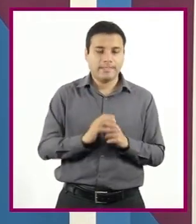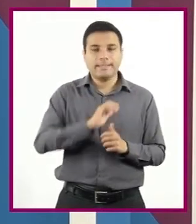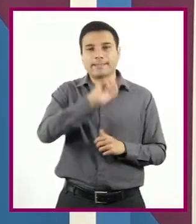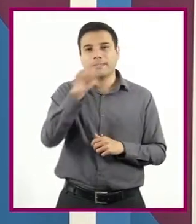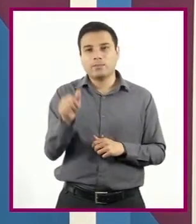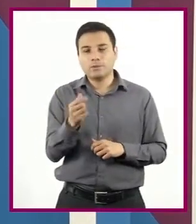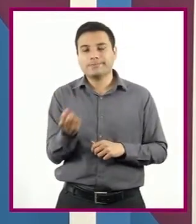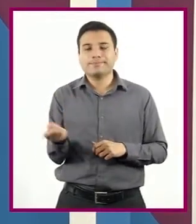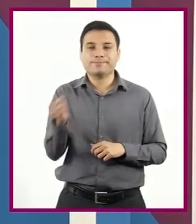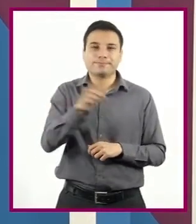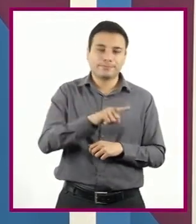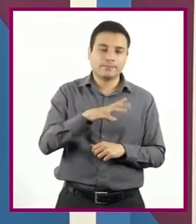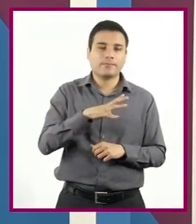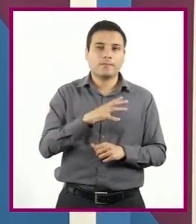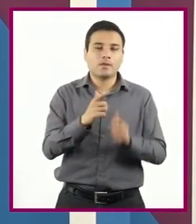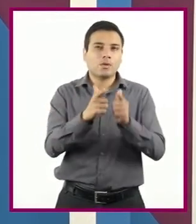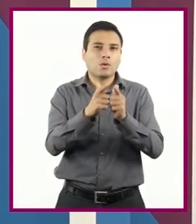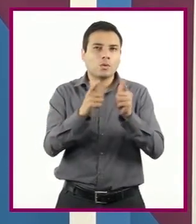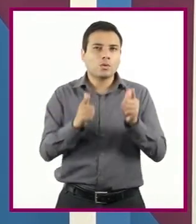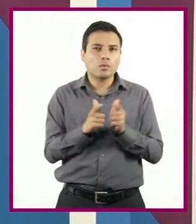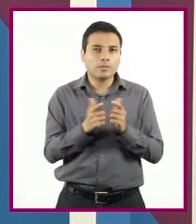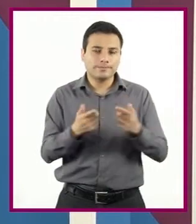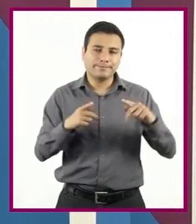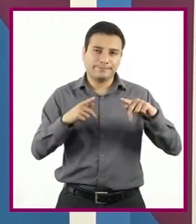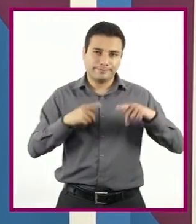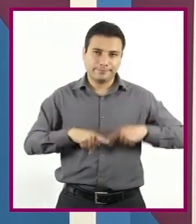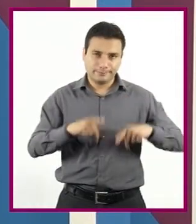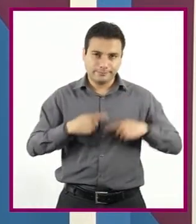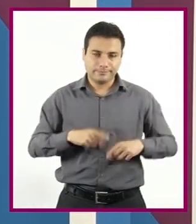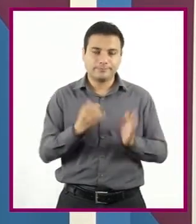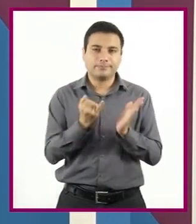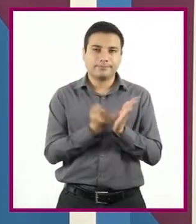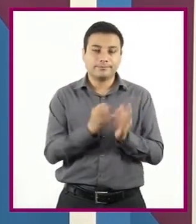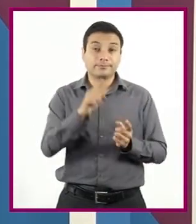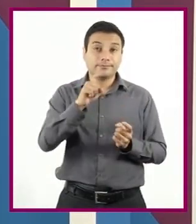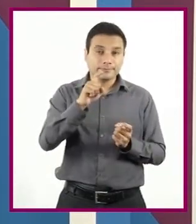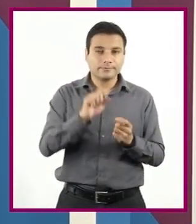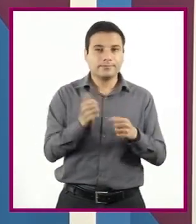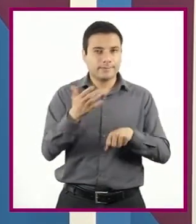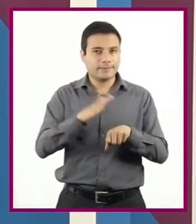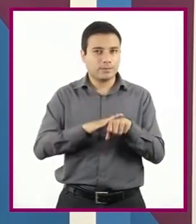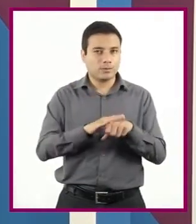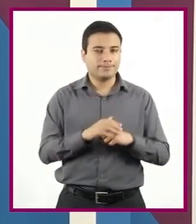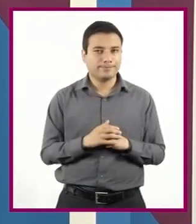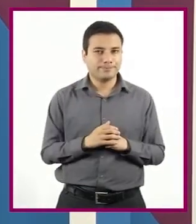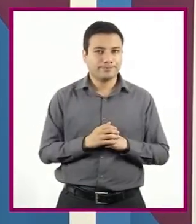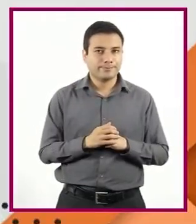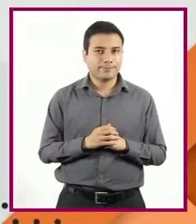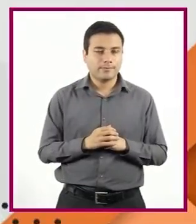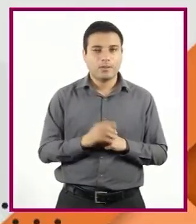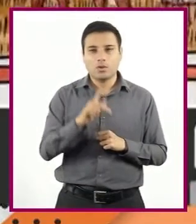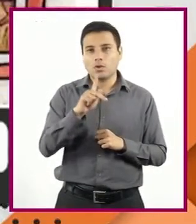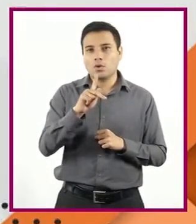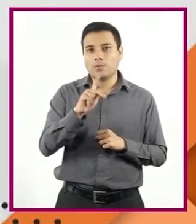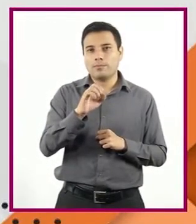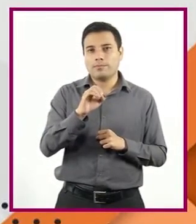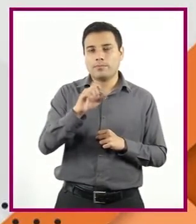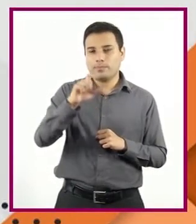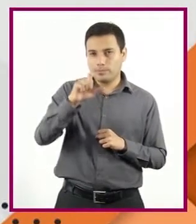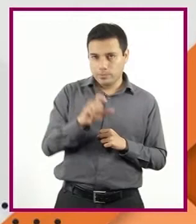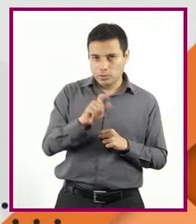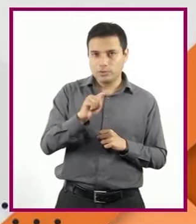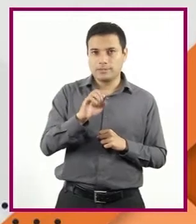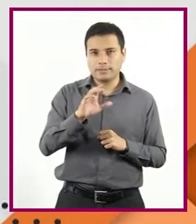compuesto por funcionarios como cobradores de impuestos o administradores, y por los pochtecas. Este grupo